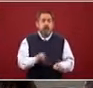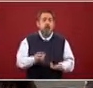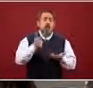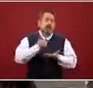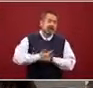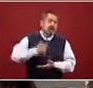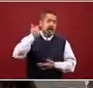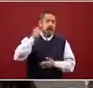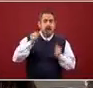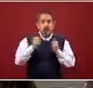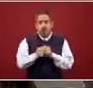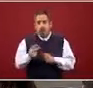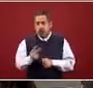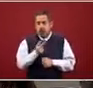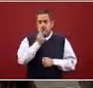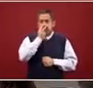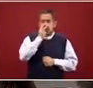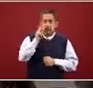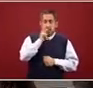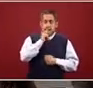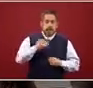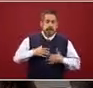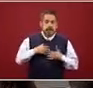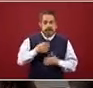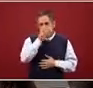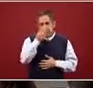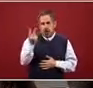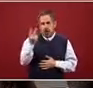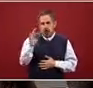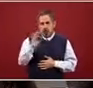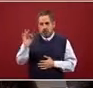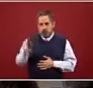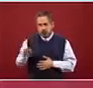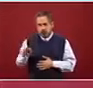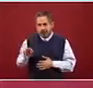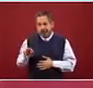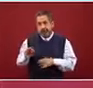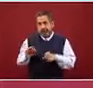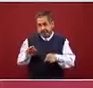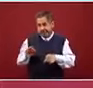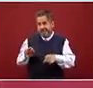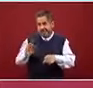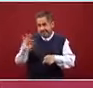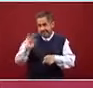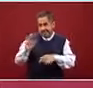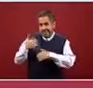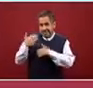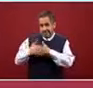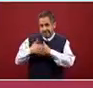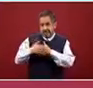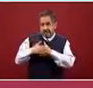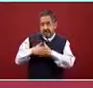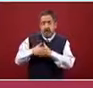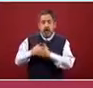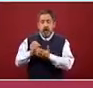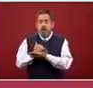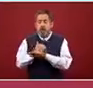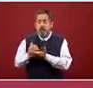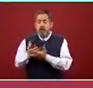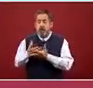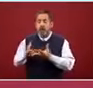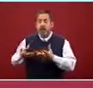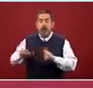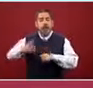a 2% del total, sin olvidar que vamos a ir incrementando la proporción de recuperados. Ayer